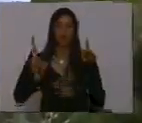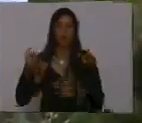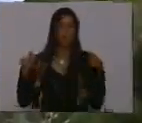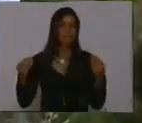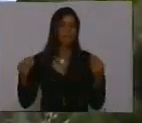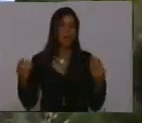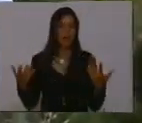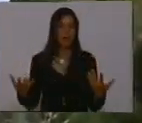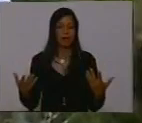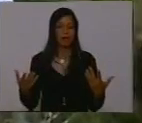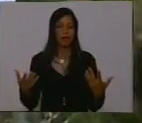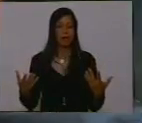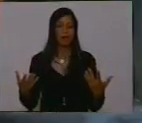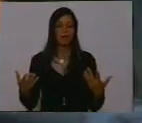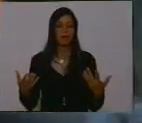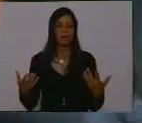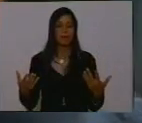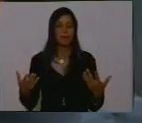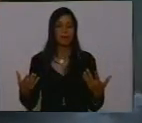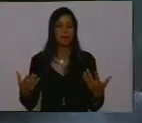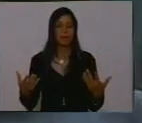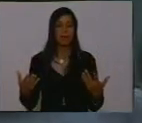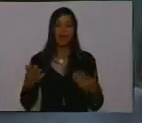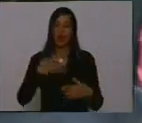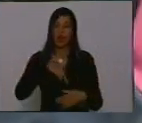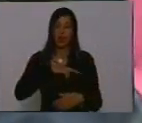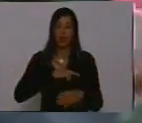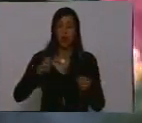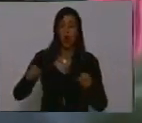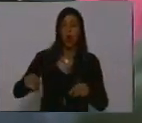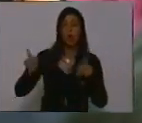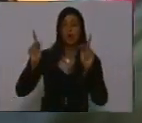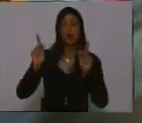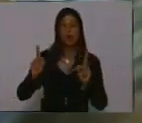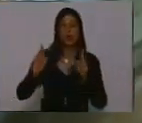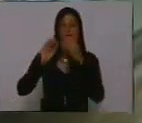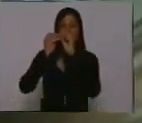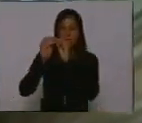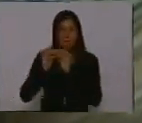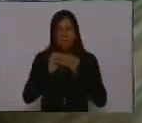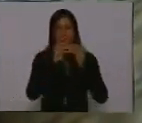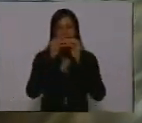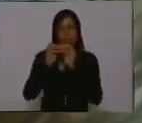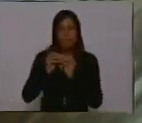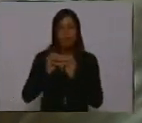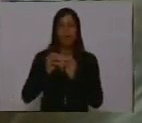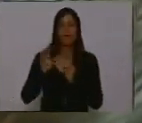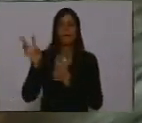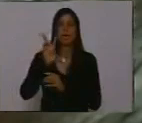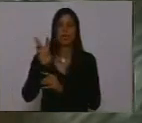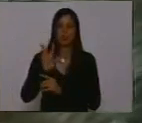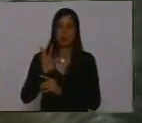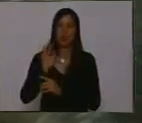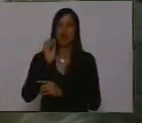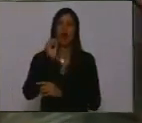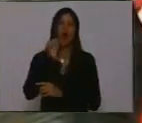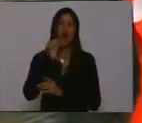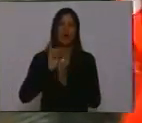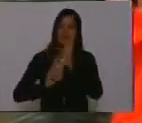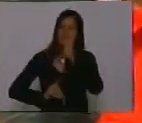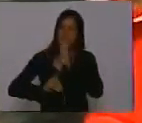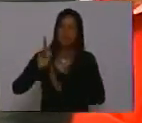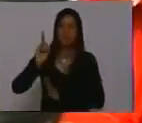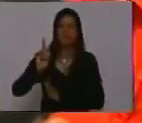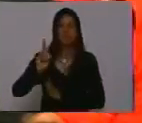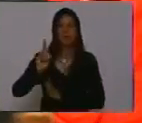de garantizar, de construir el futuro no solamente de esta generación, sino